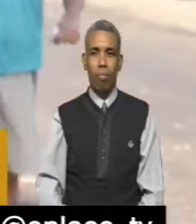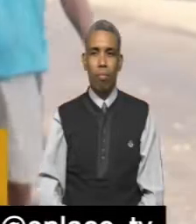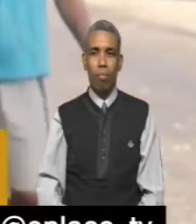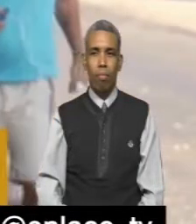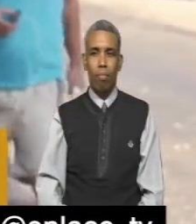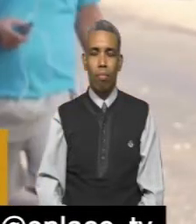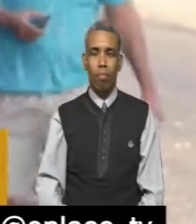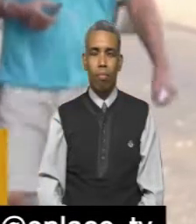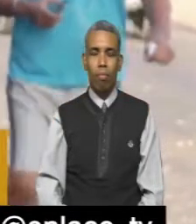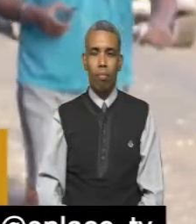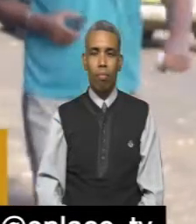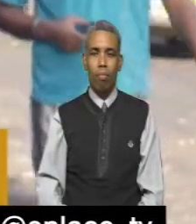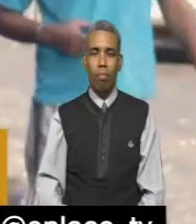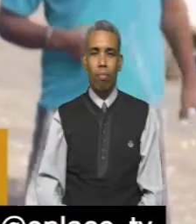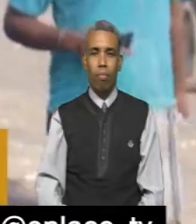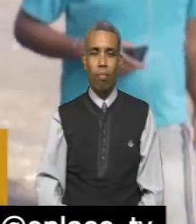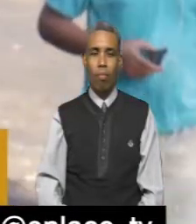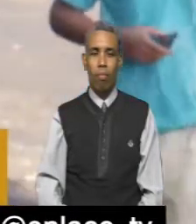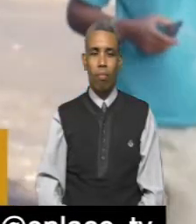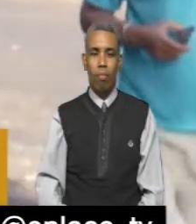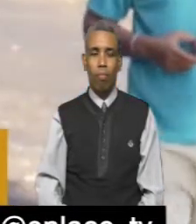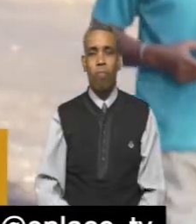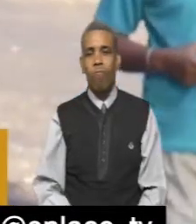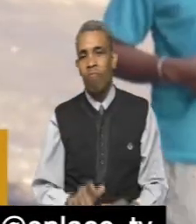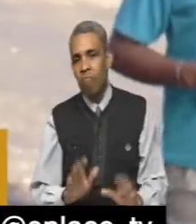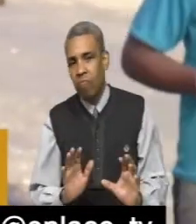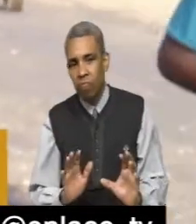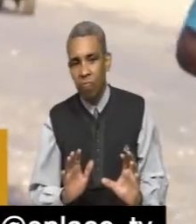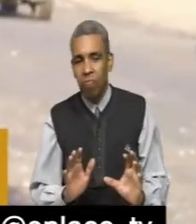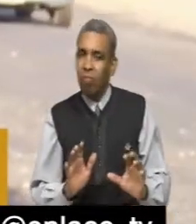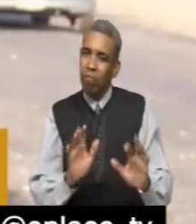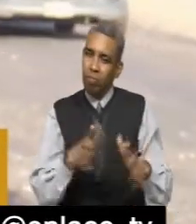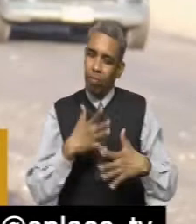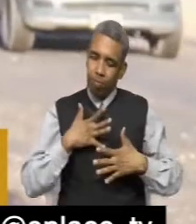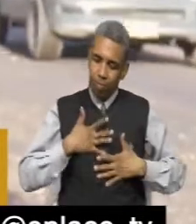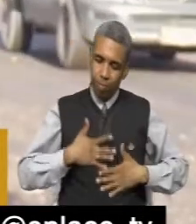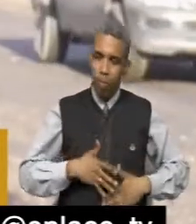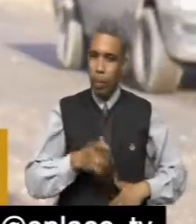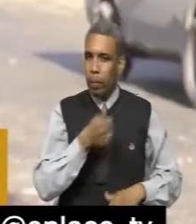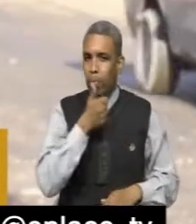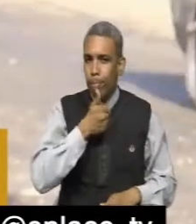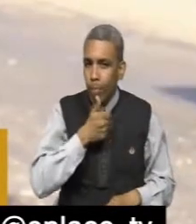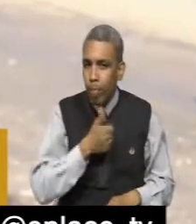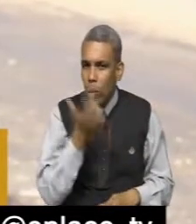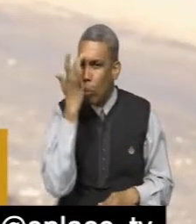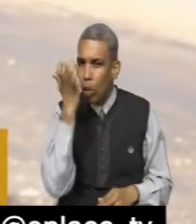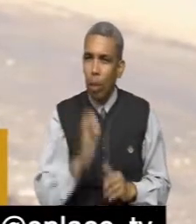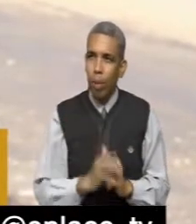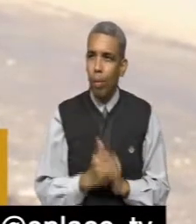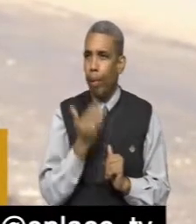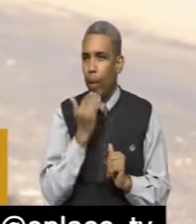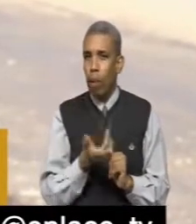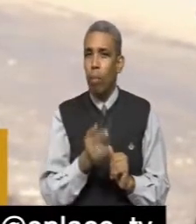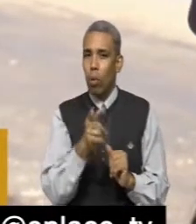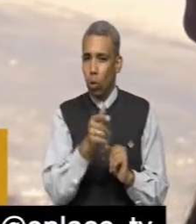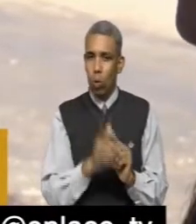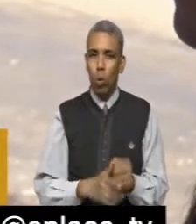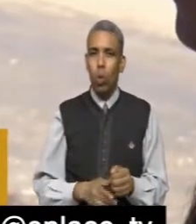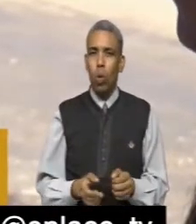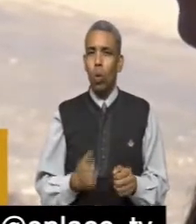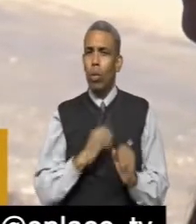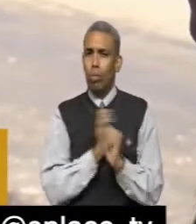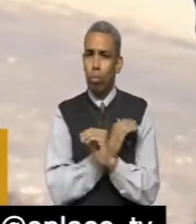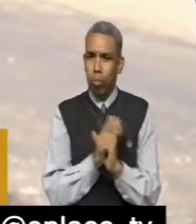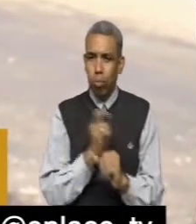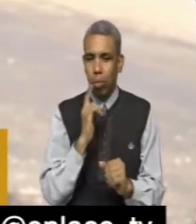Y vamos a ratos a tener que suspender durante unos 10, 15 minutos tráfico.